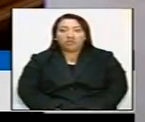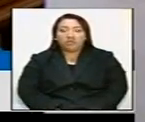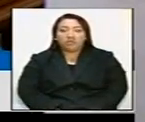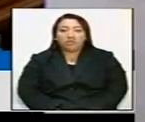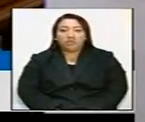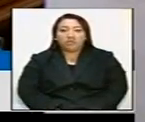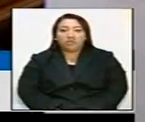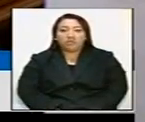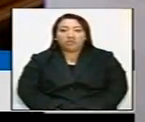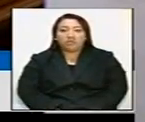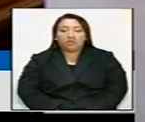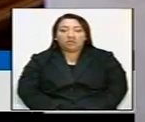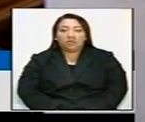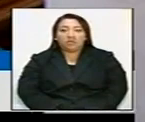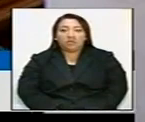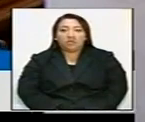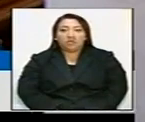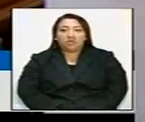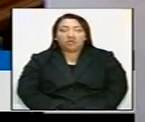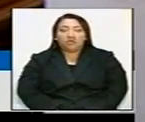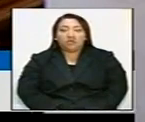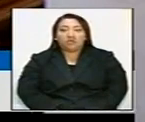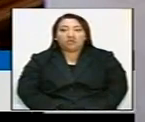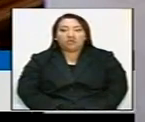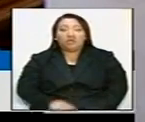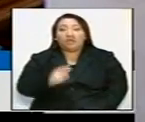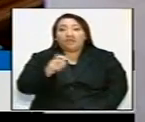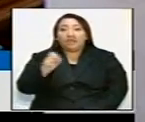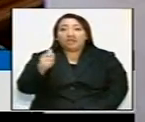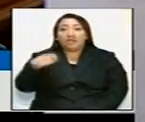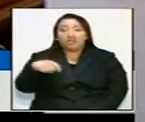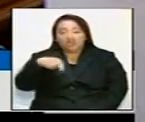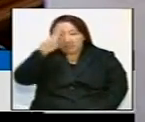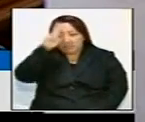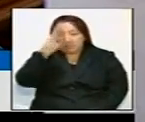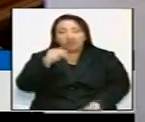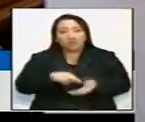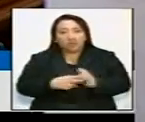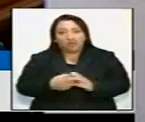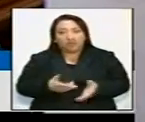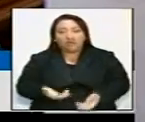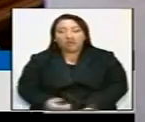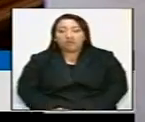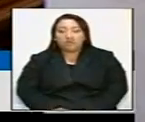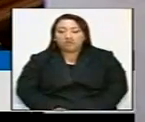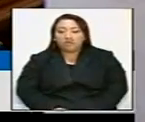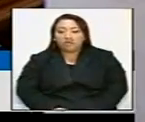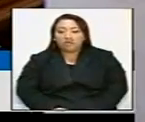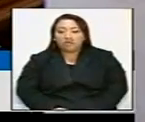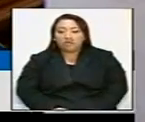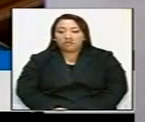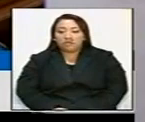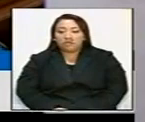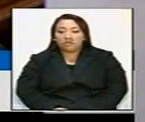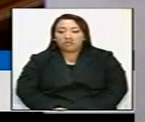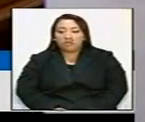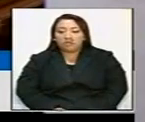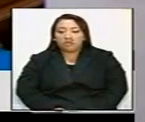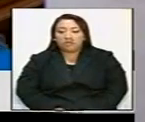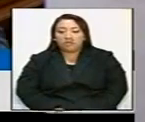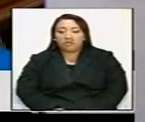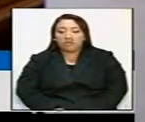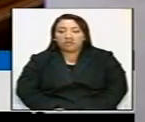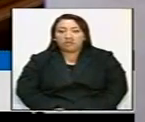vocación, a la técnica, se necesita en el Perú. Luego está el tema de